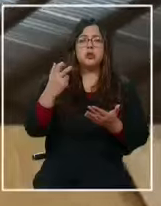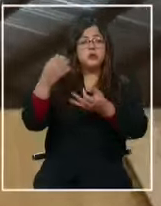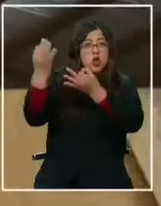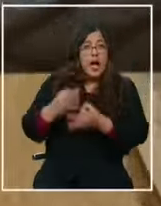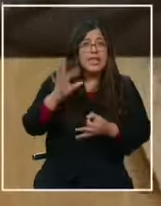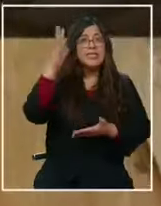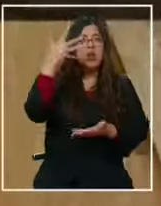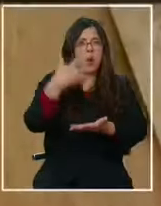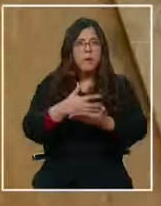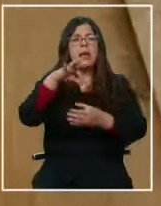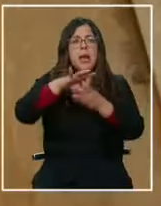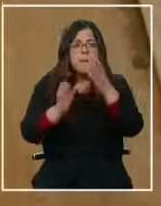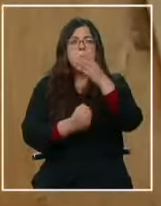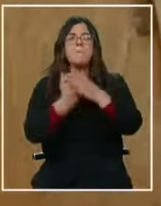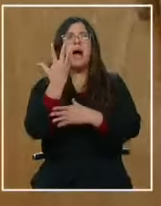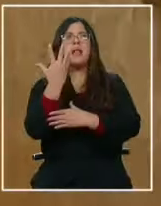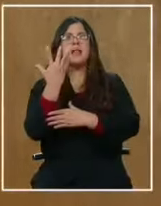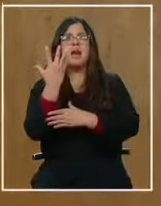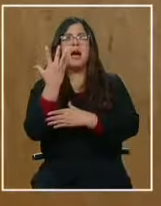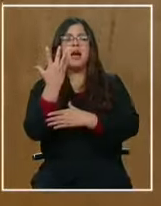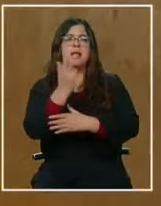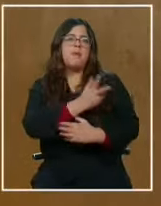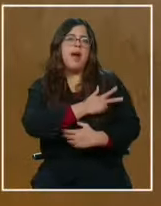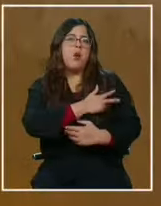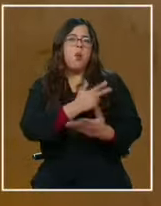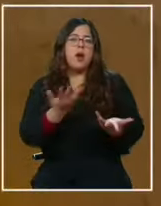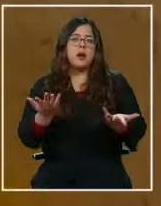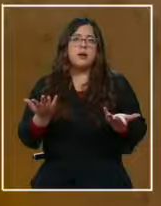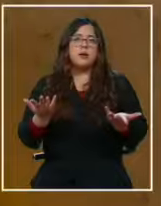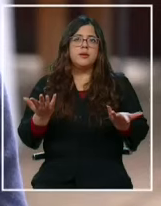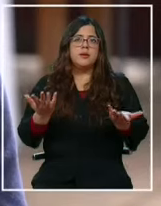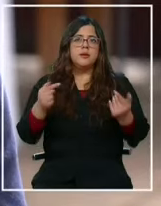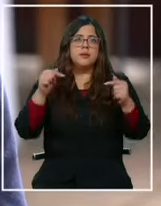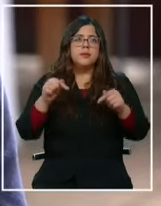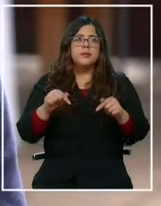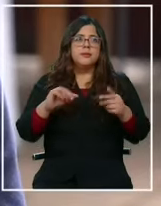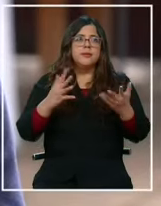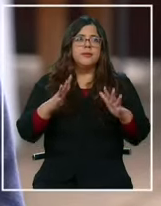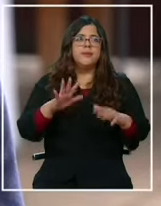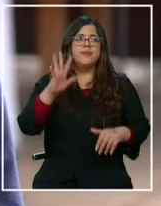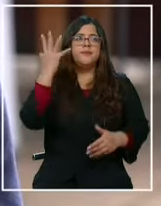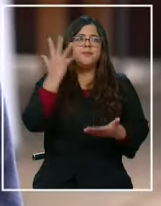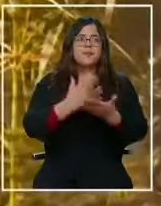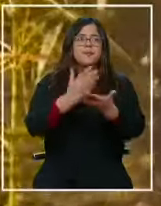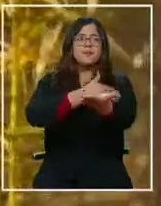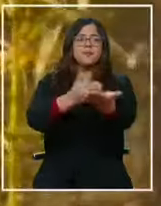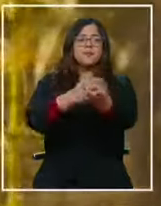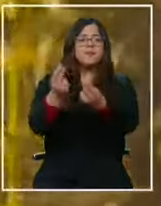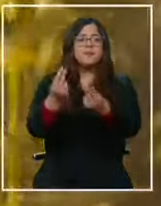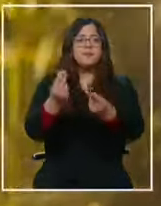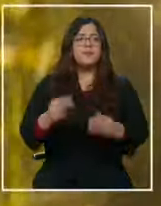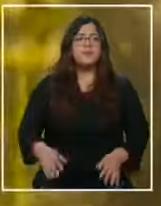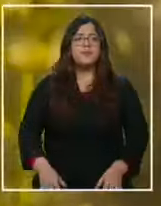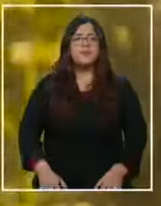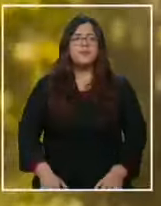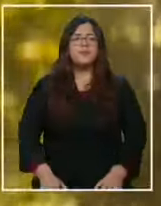plantas. Aproximadamente, solo con eso hoy día, en un cercano a los 5.000 millones de pesos.